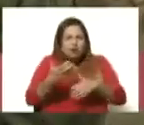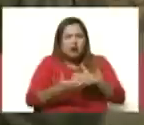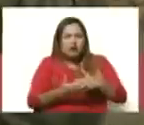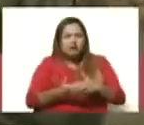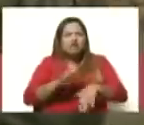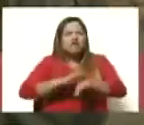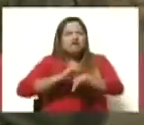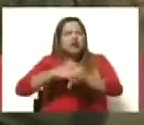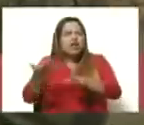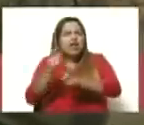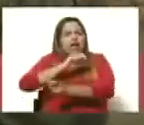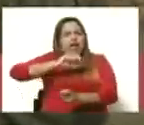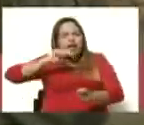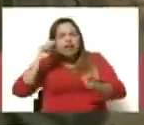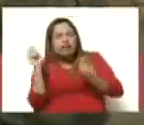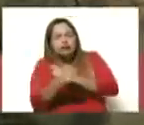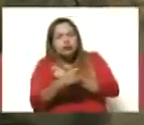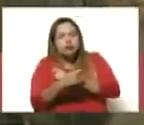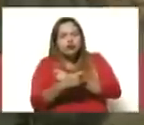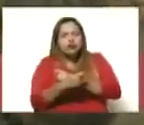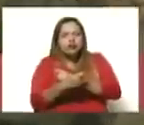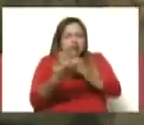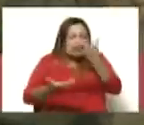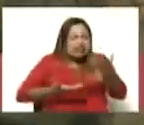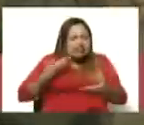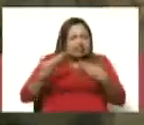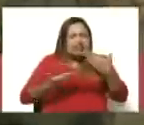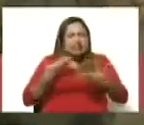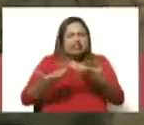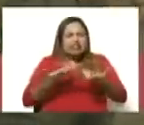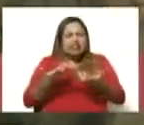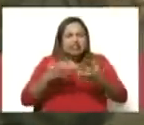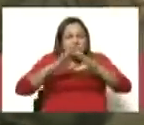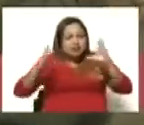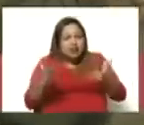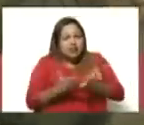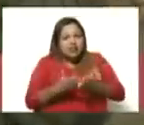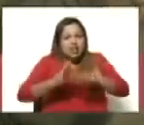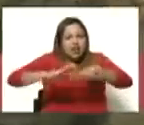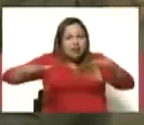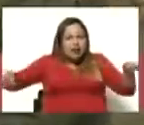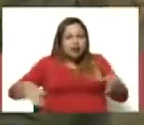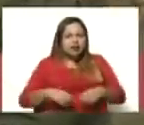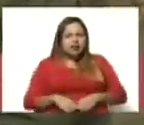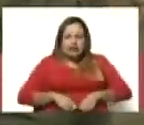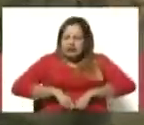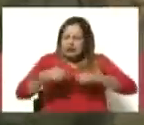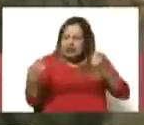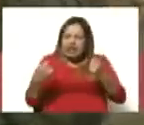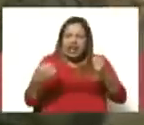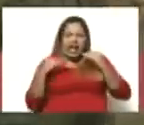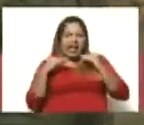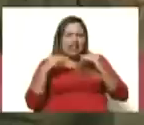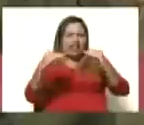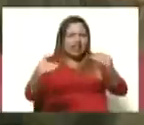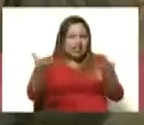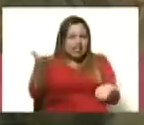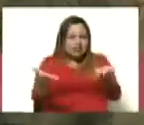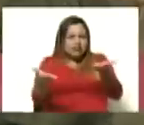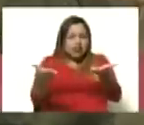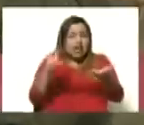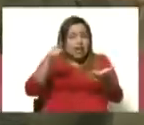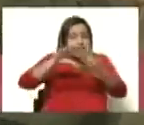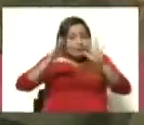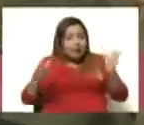qué? Del calentamiento del planeta, del calentamiento de los mares, de la ruptura del equilibrio que este planeta tuvo